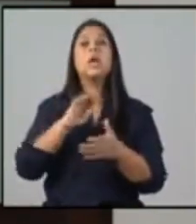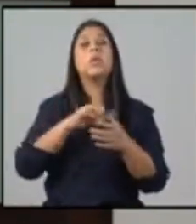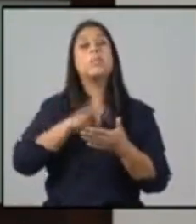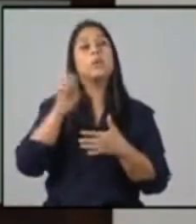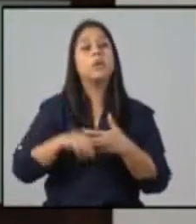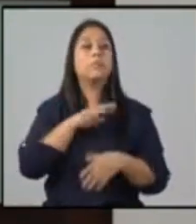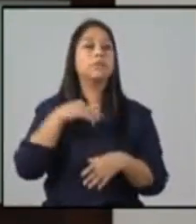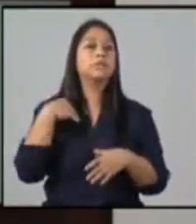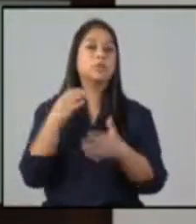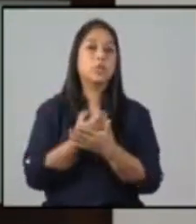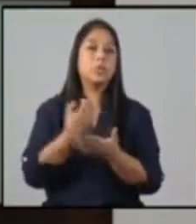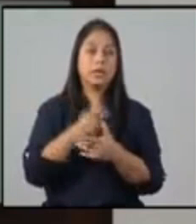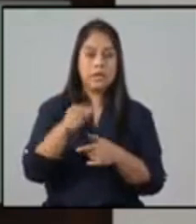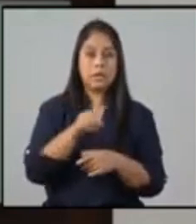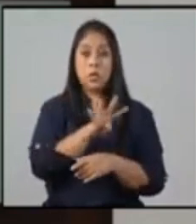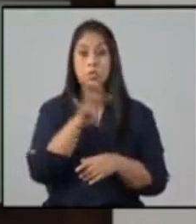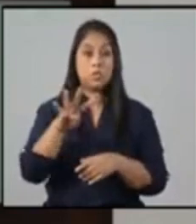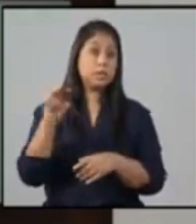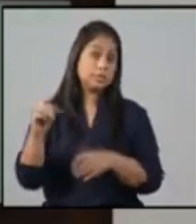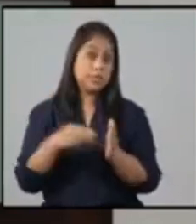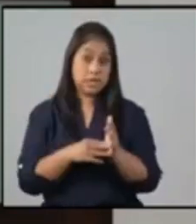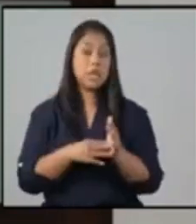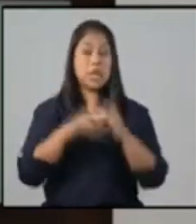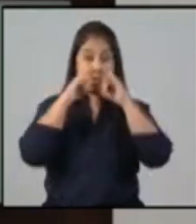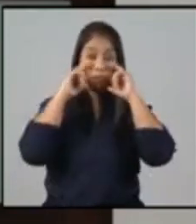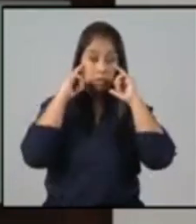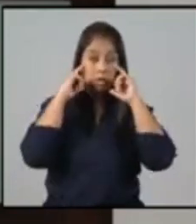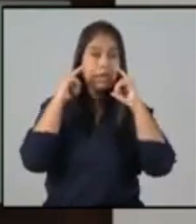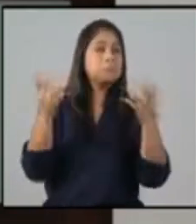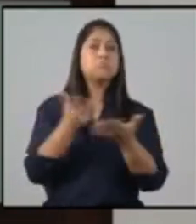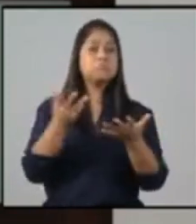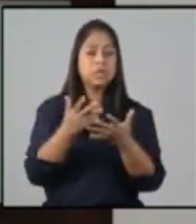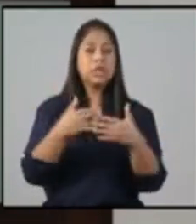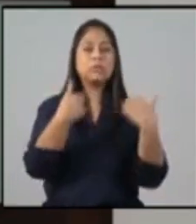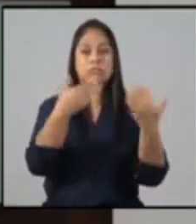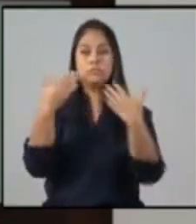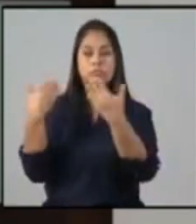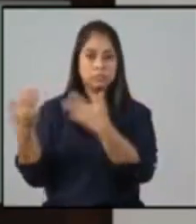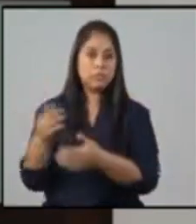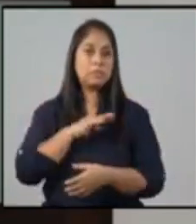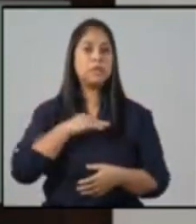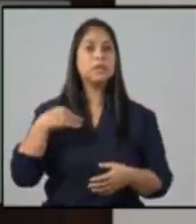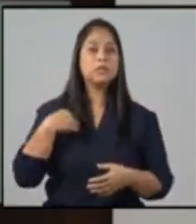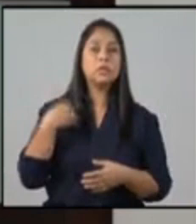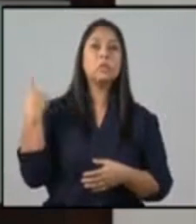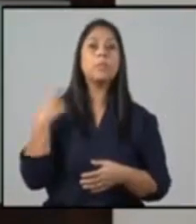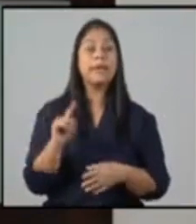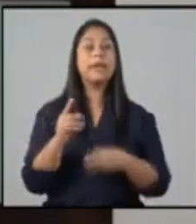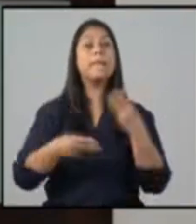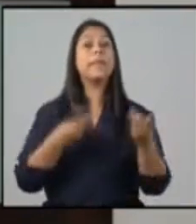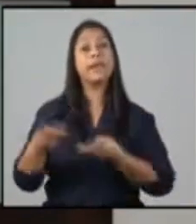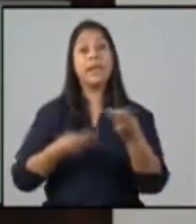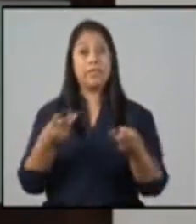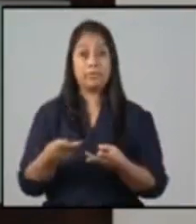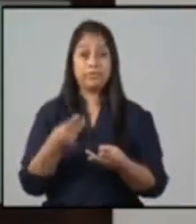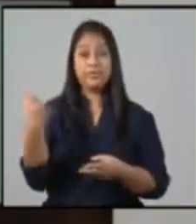que hemos entregado hoy. Estas 440.000 mascarillas irán distribuidas por el Ministerio a mercados de todo el